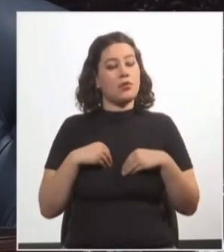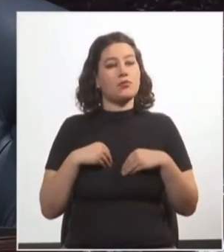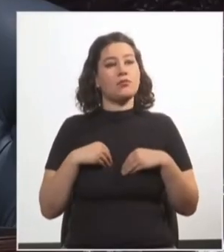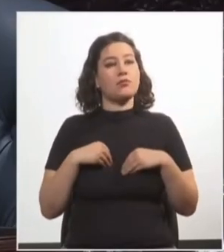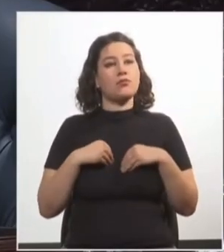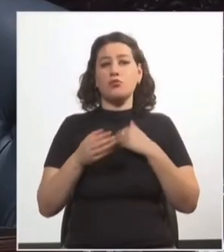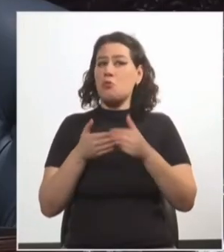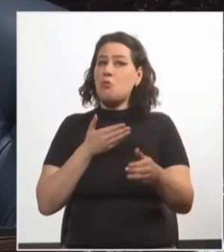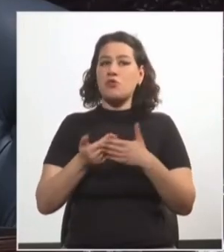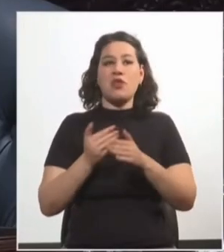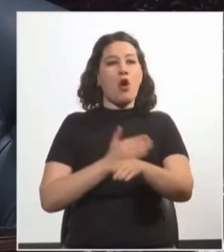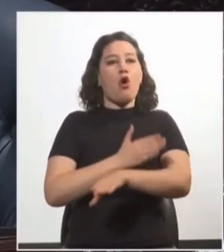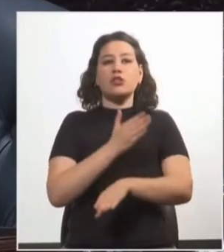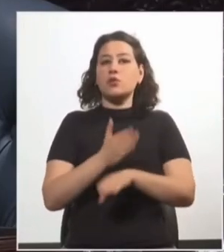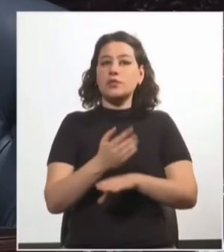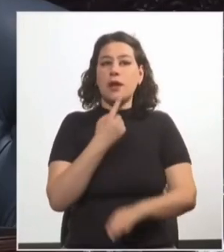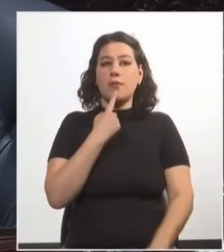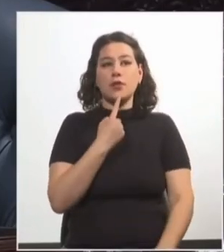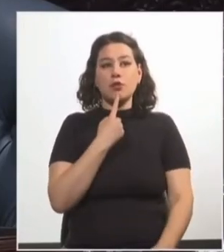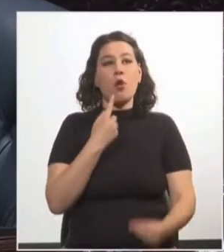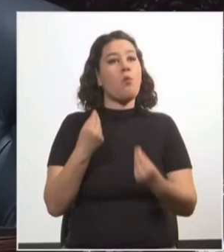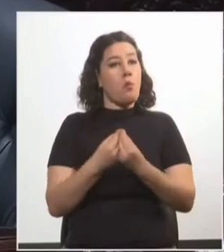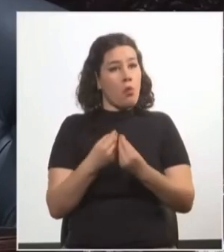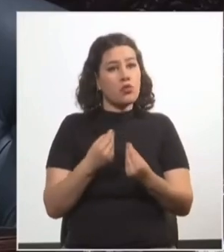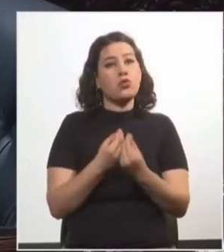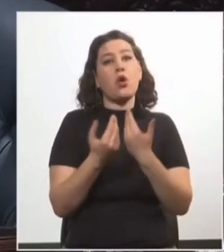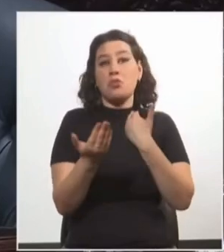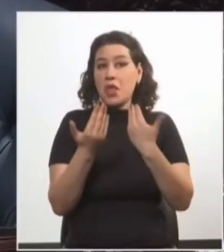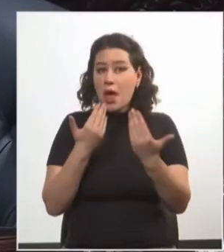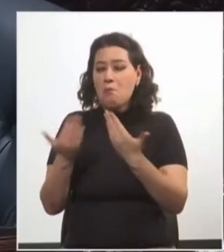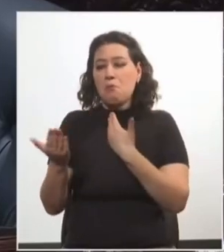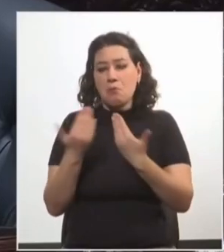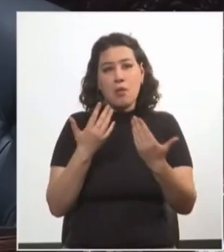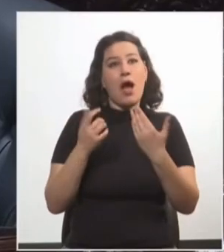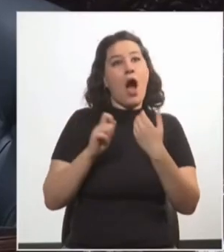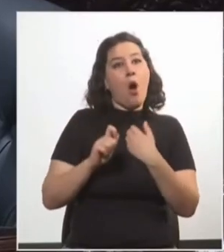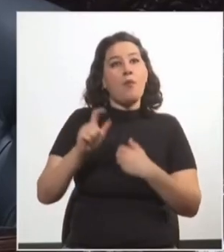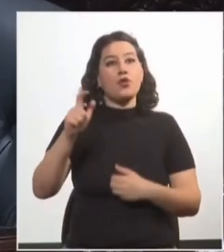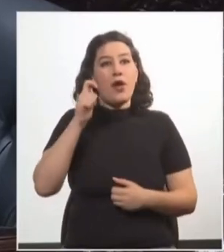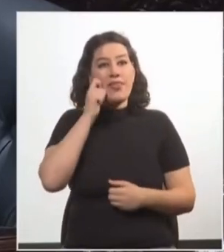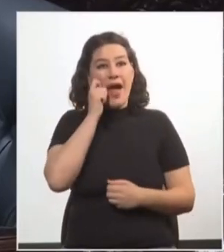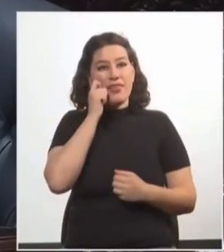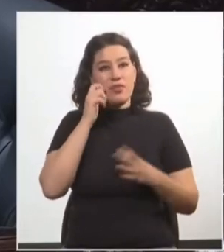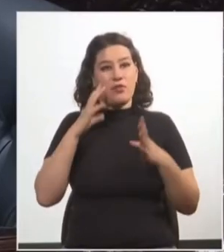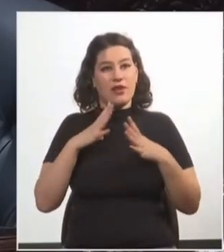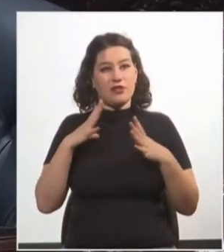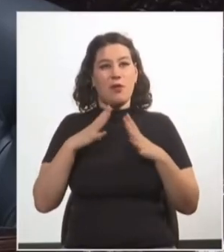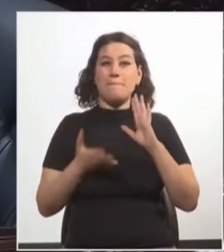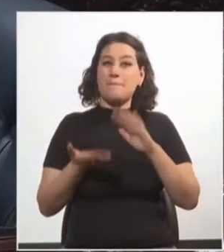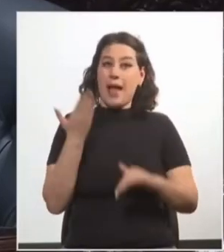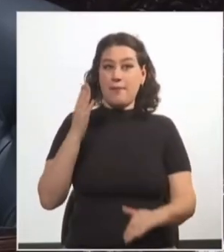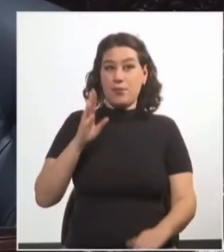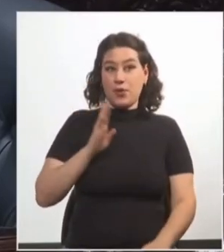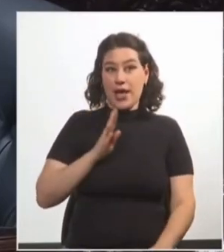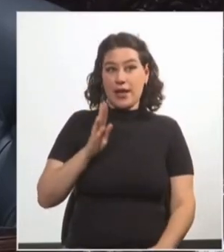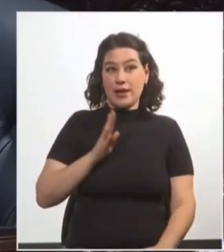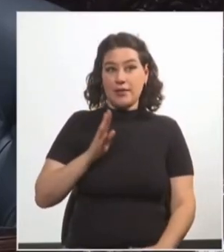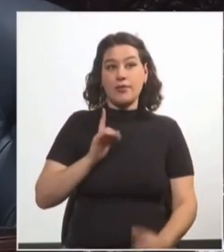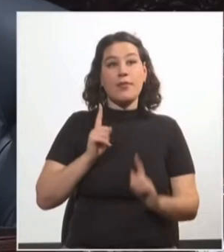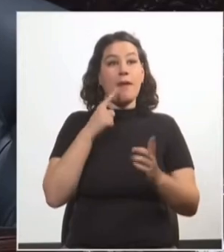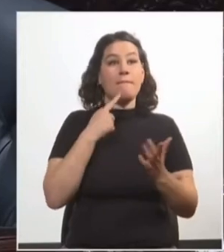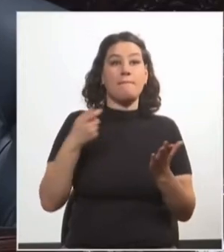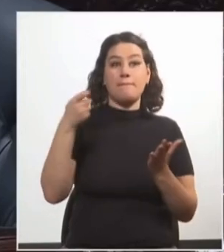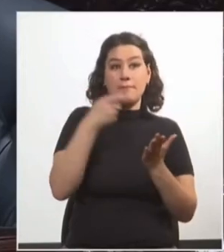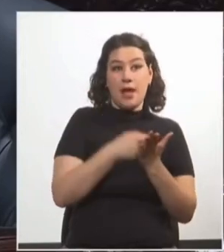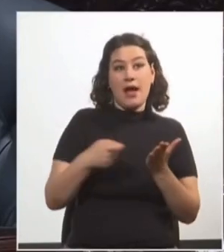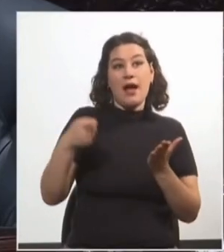políticos. Y con mucho diálogo se aumentó la edad de retiro, sobre todo de las mujeres, se aumentó la